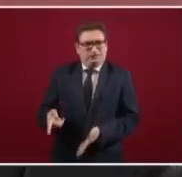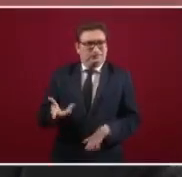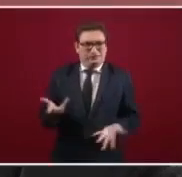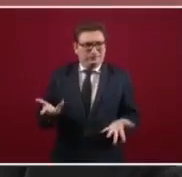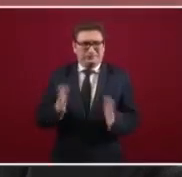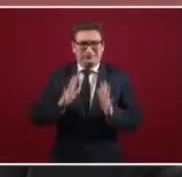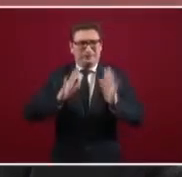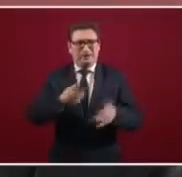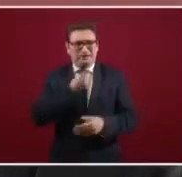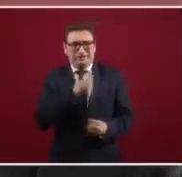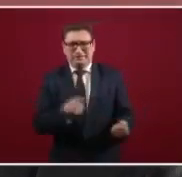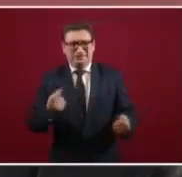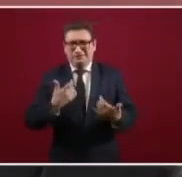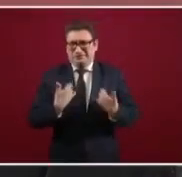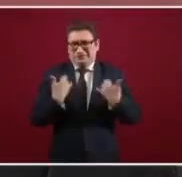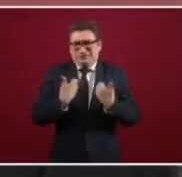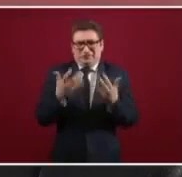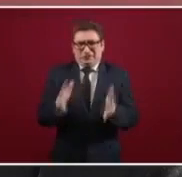niños